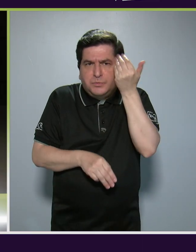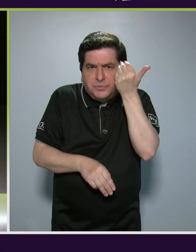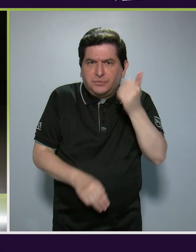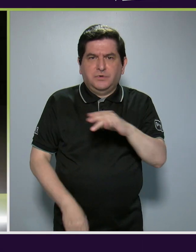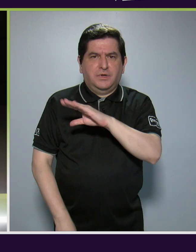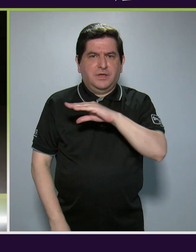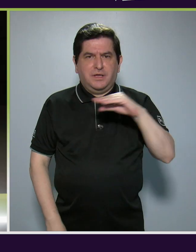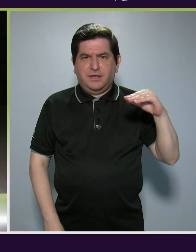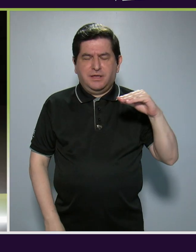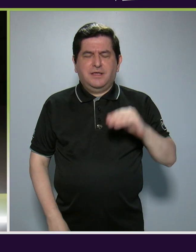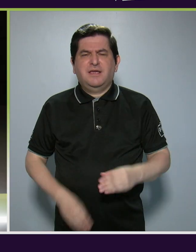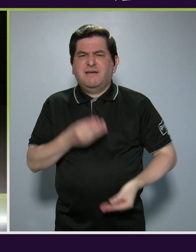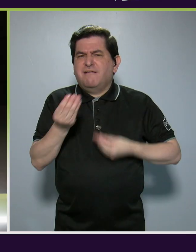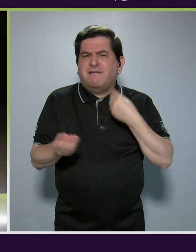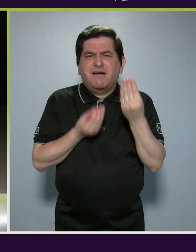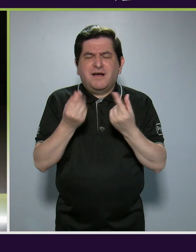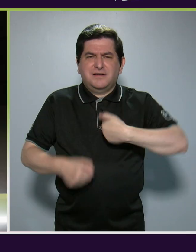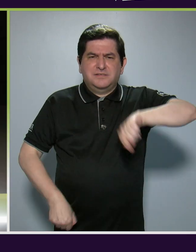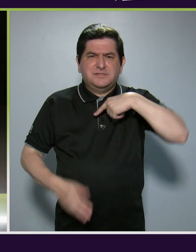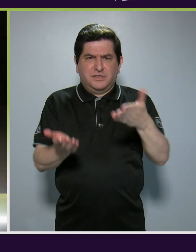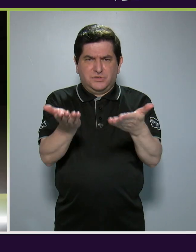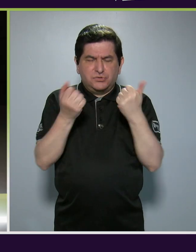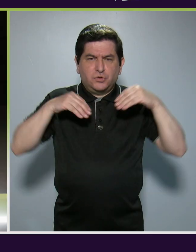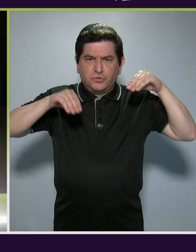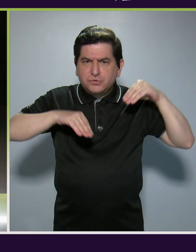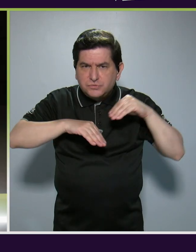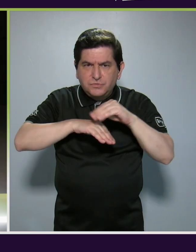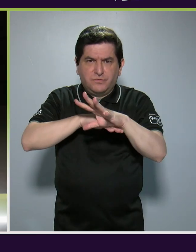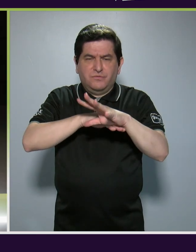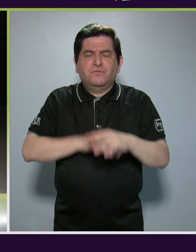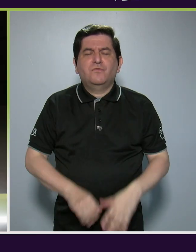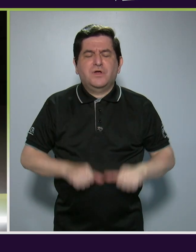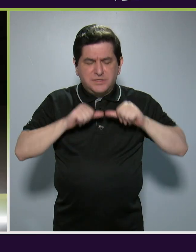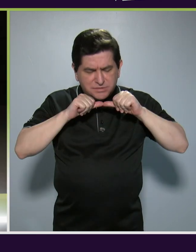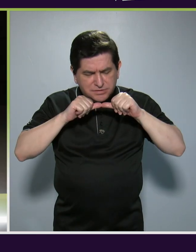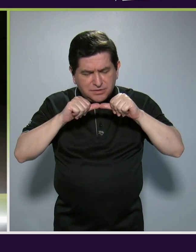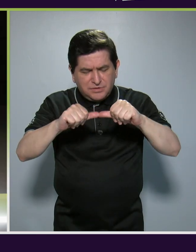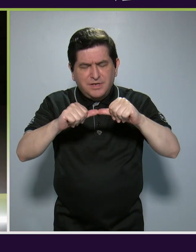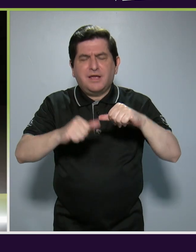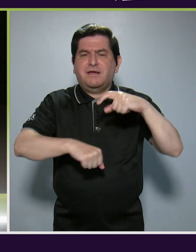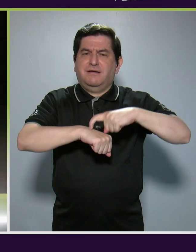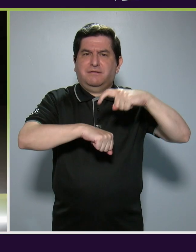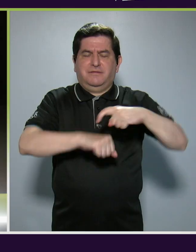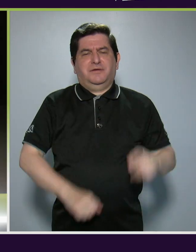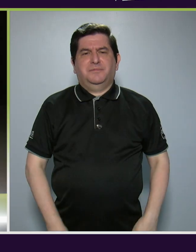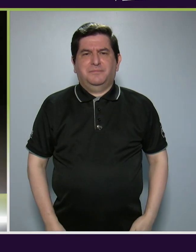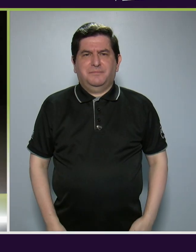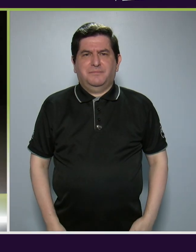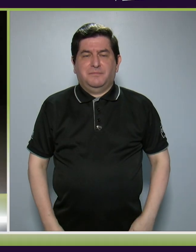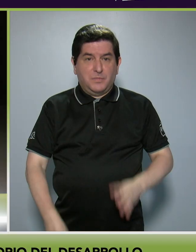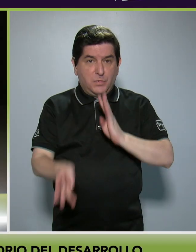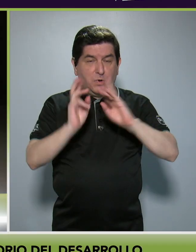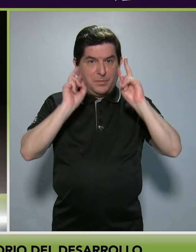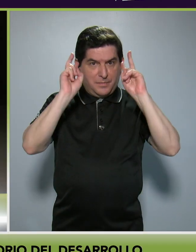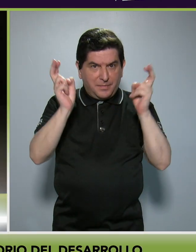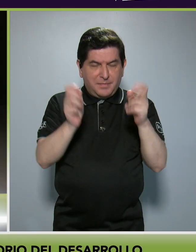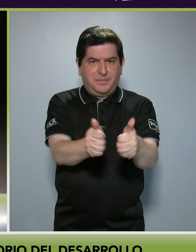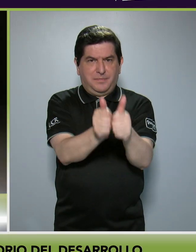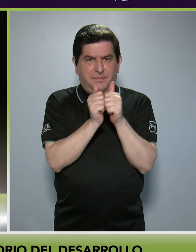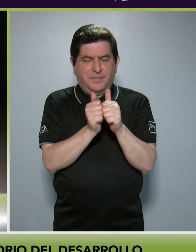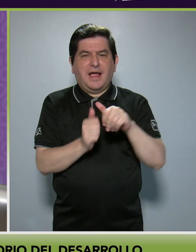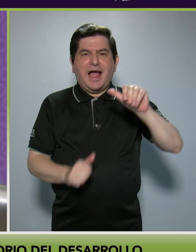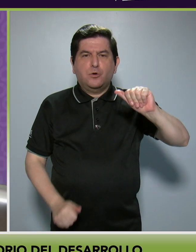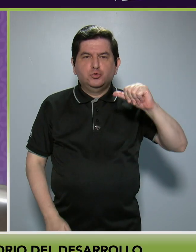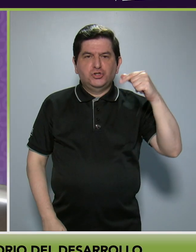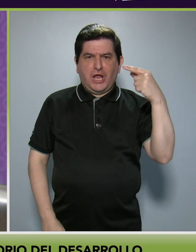también qué tenemos que hacer si queremos que este fenómeno perdure a lo largo del tiempo. Y para conversar de este tema nos acompañan